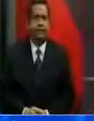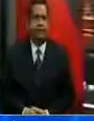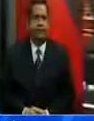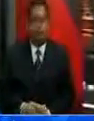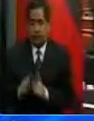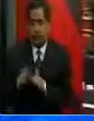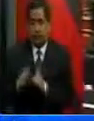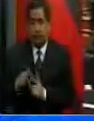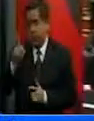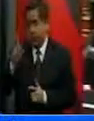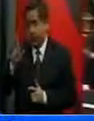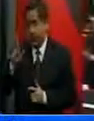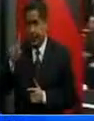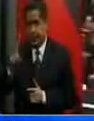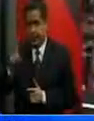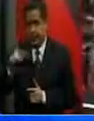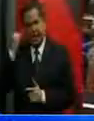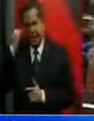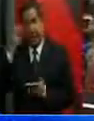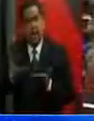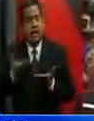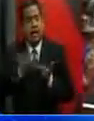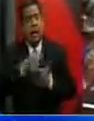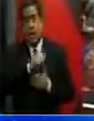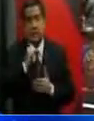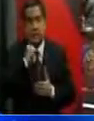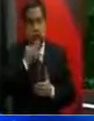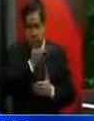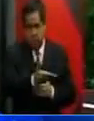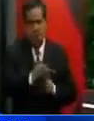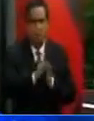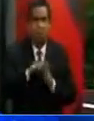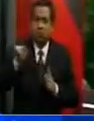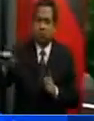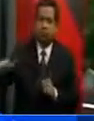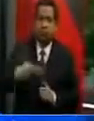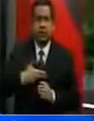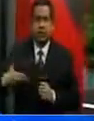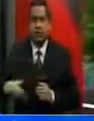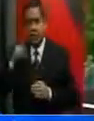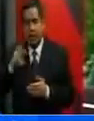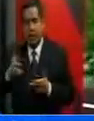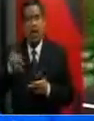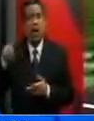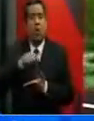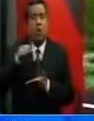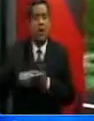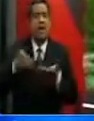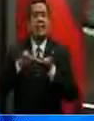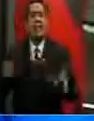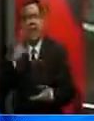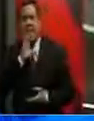El grupo parlamentario del PRD propuso que el Senado exhorte al Ejecutivo Federal a implementar un programa integral de apoyo a la población de la región de Tierra Caliente,